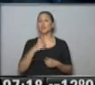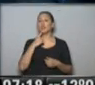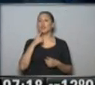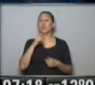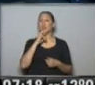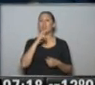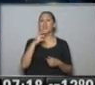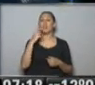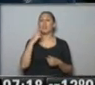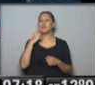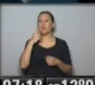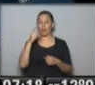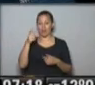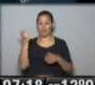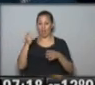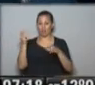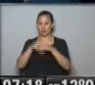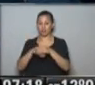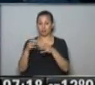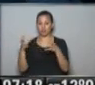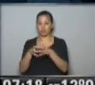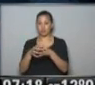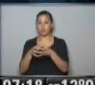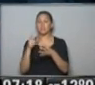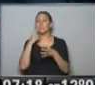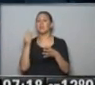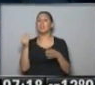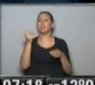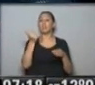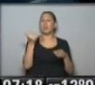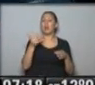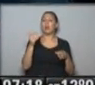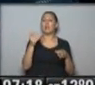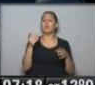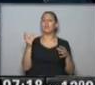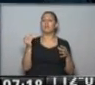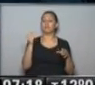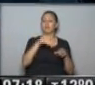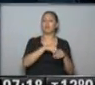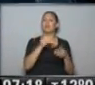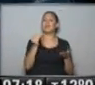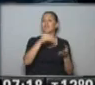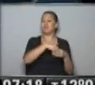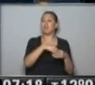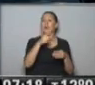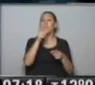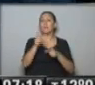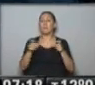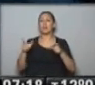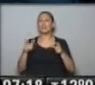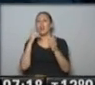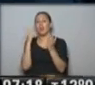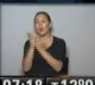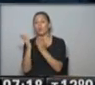19 miembros, con una incorporación de académicos, y esto es muy importante porque los